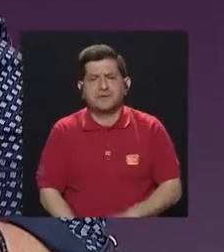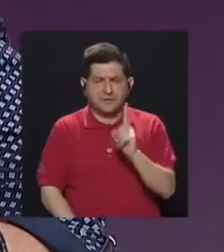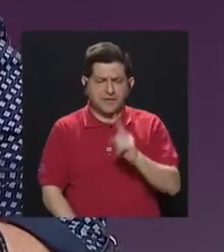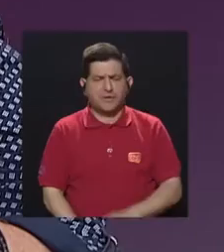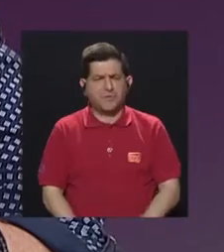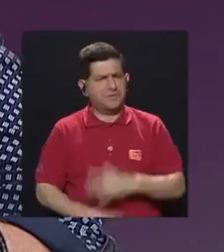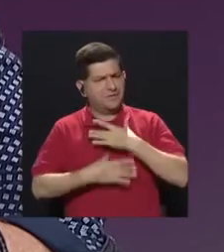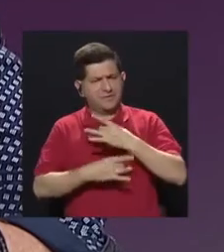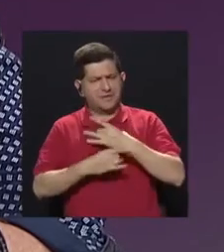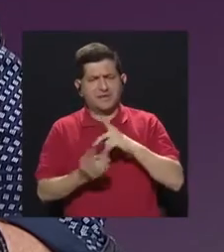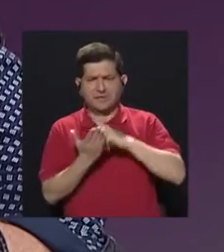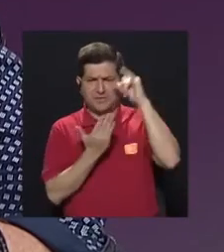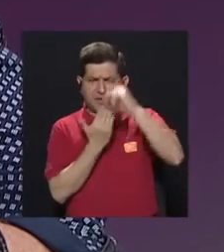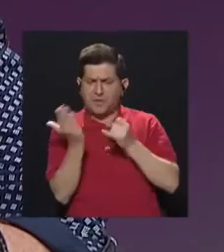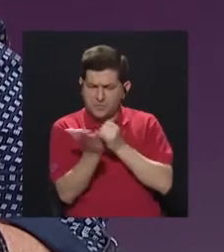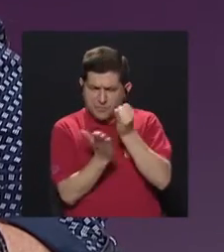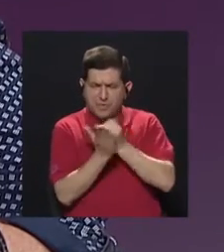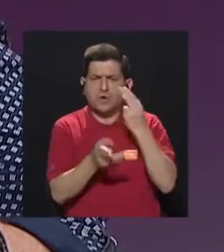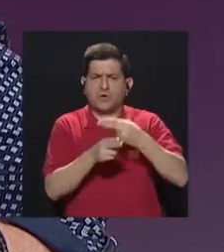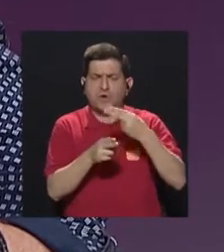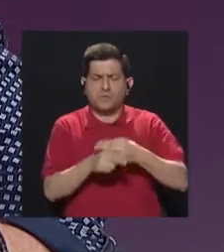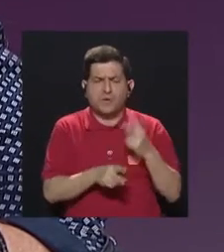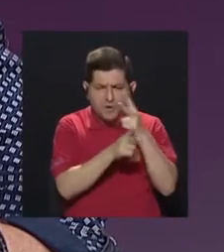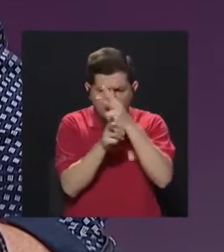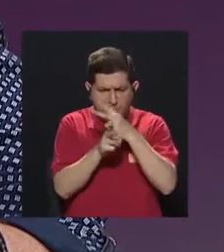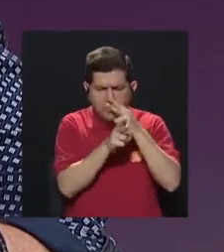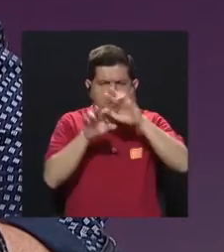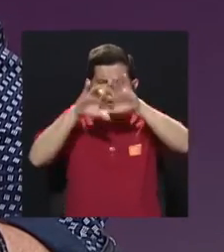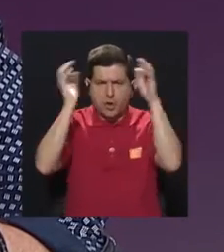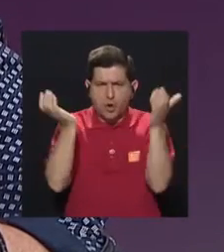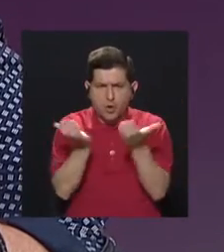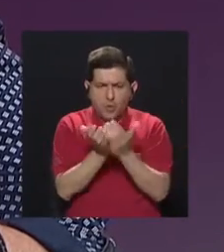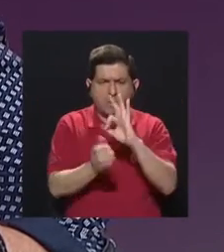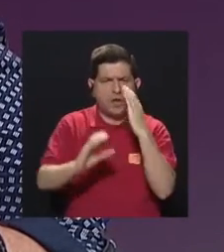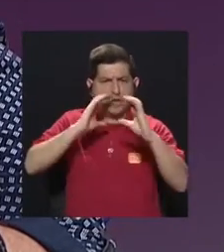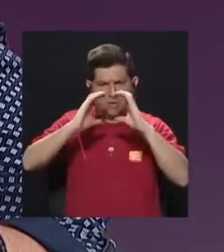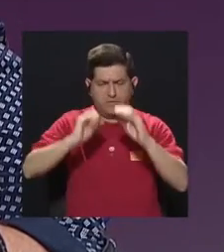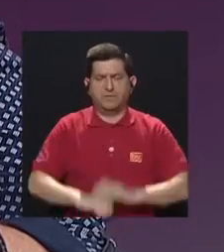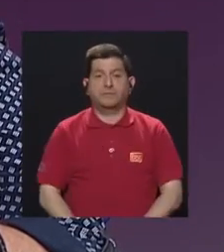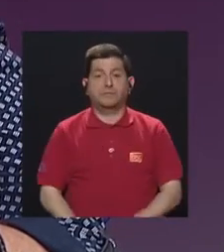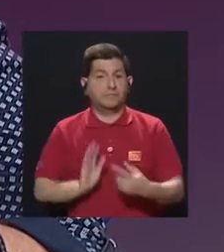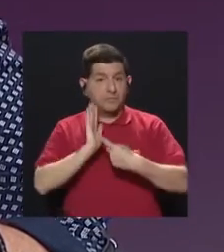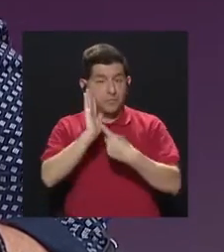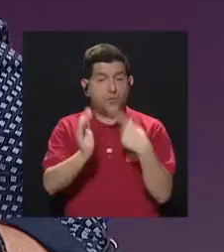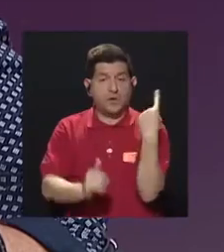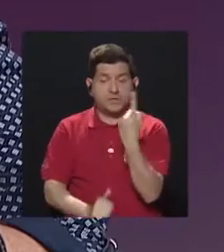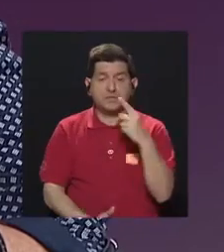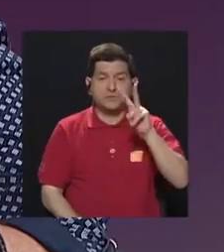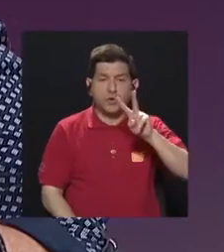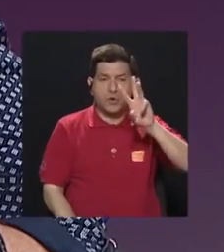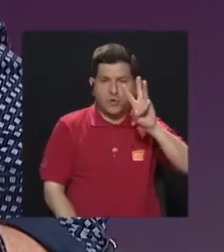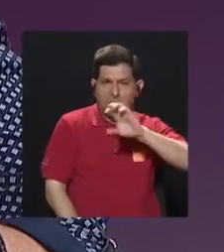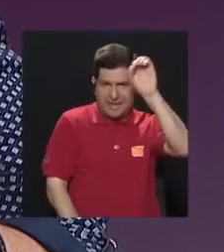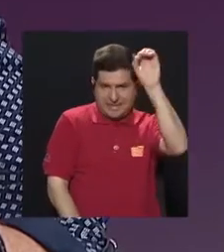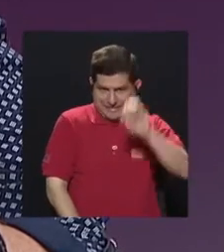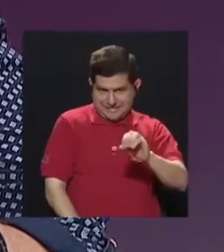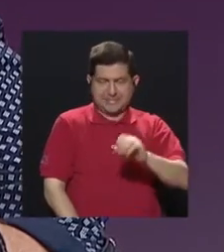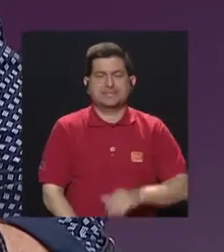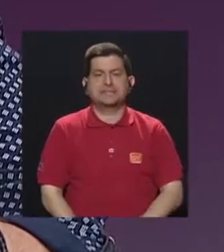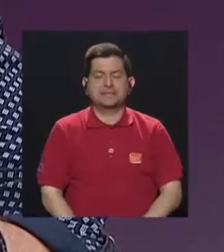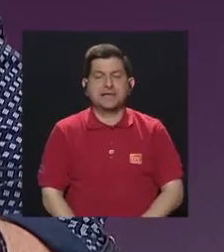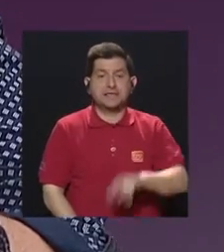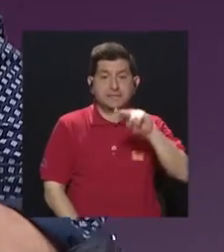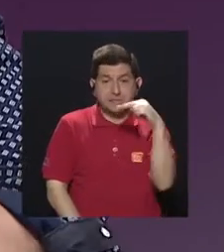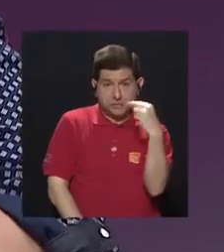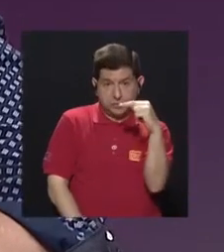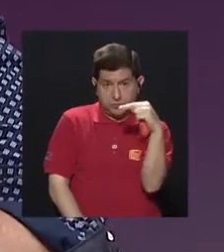proyecto de investigación que se llama el monitoreo global de medios que revela que solamente un 26 por ciento de las